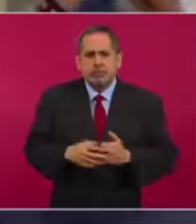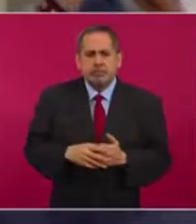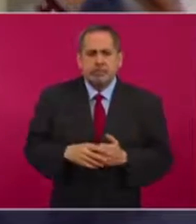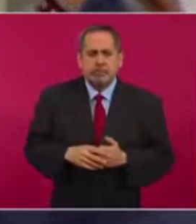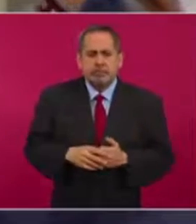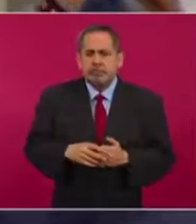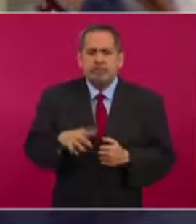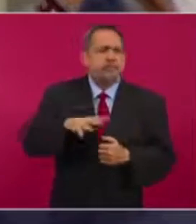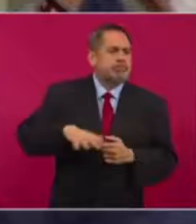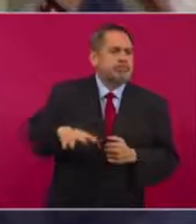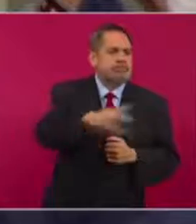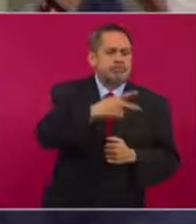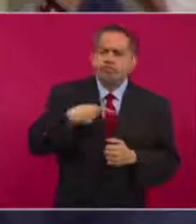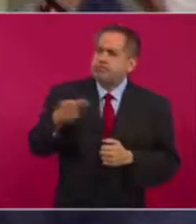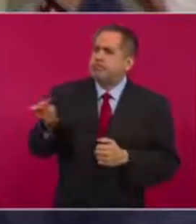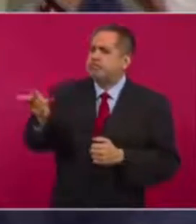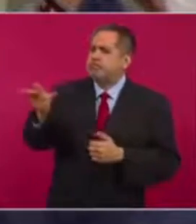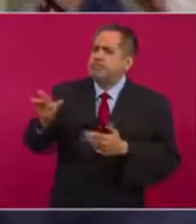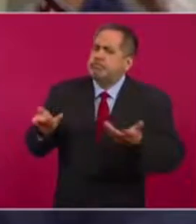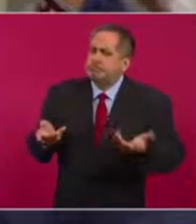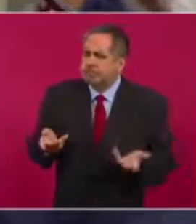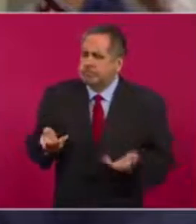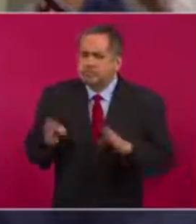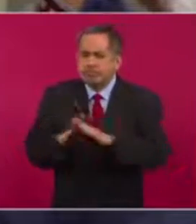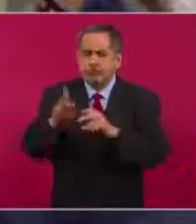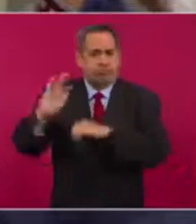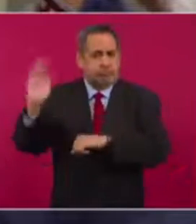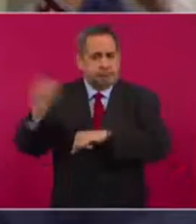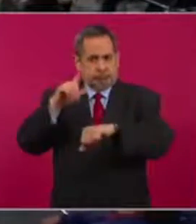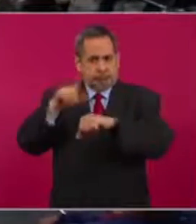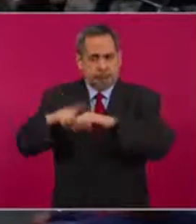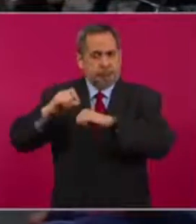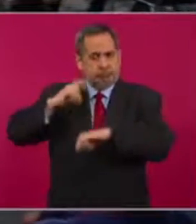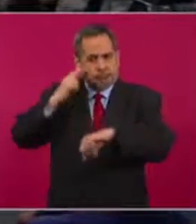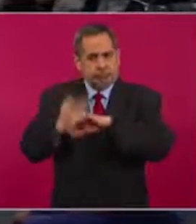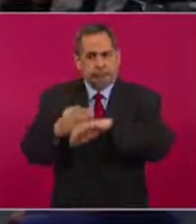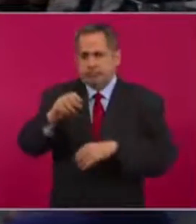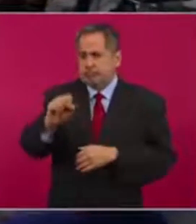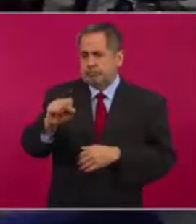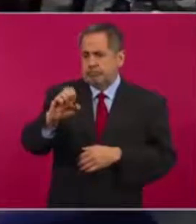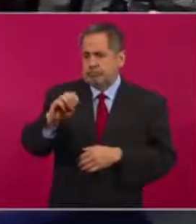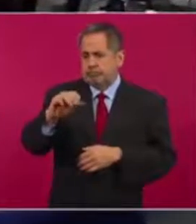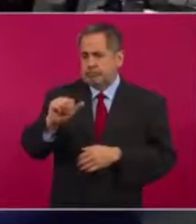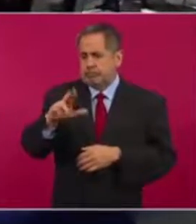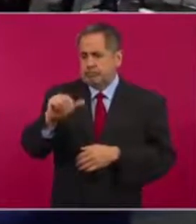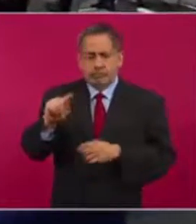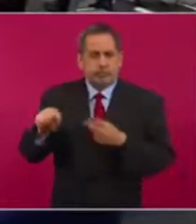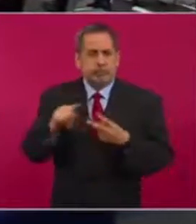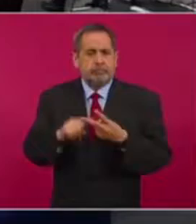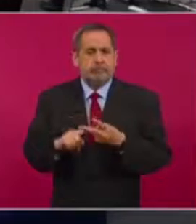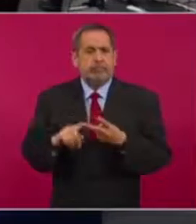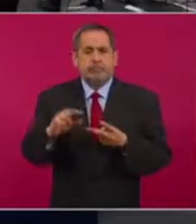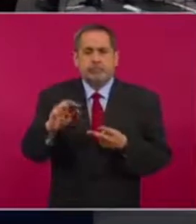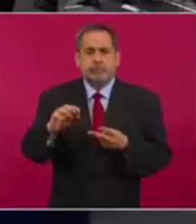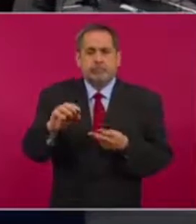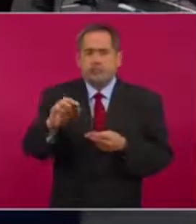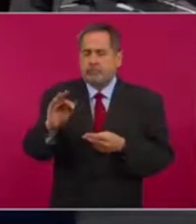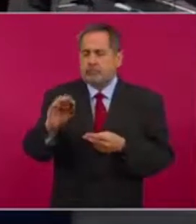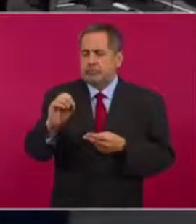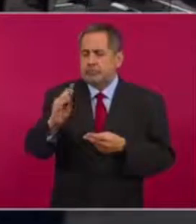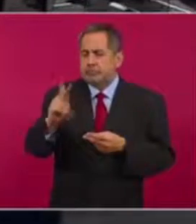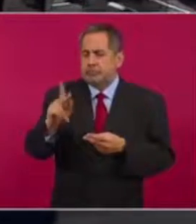los colonos es si las instancias federales como la Semarnat y la Profepa pues están siendo rebasadas por esta